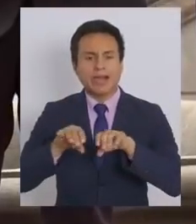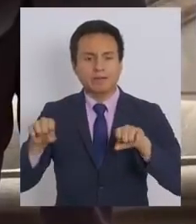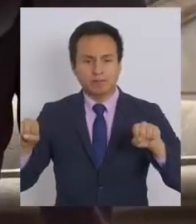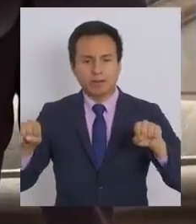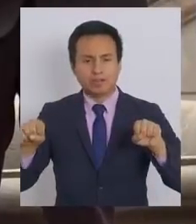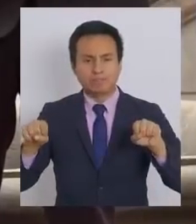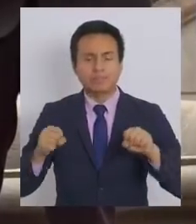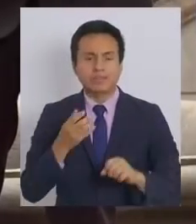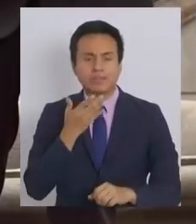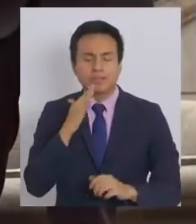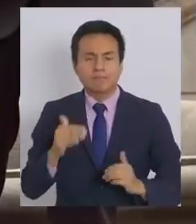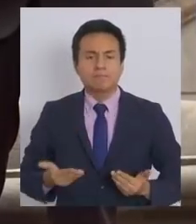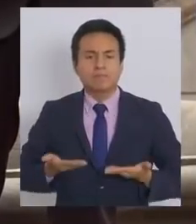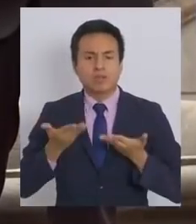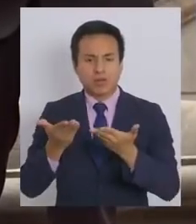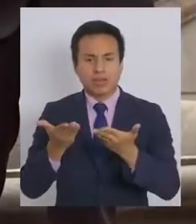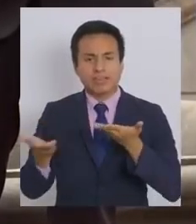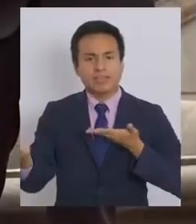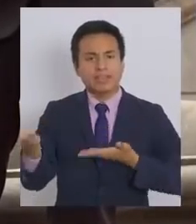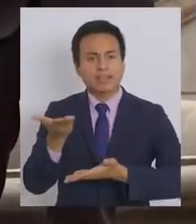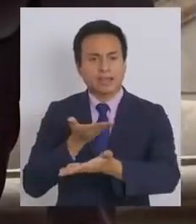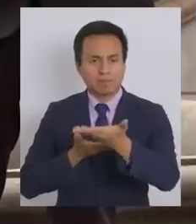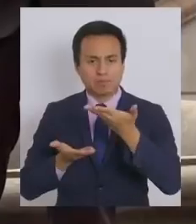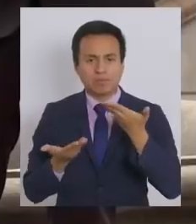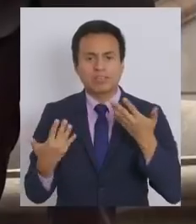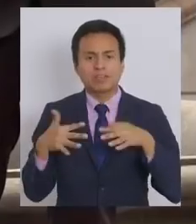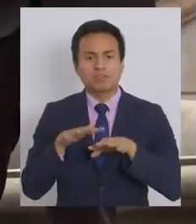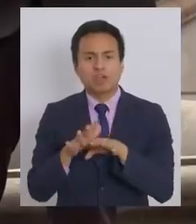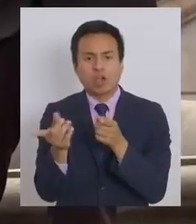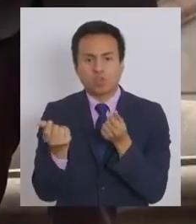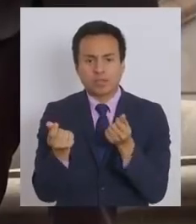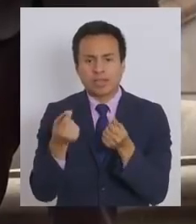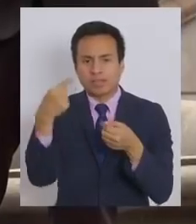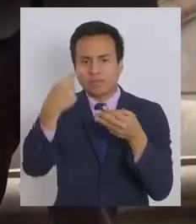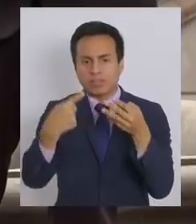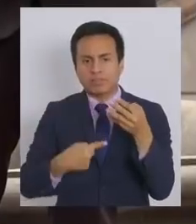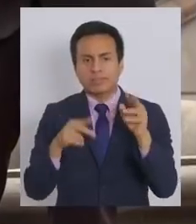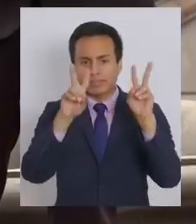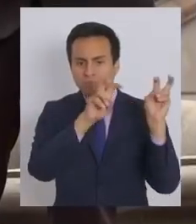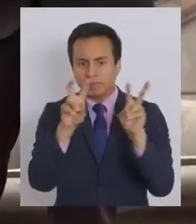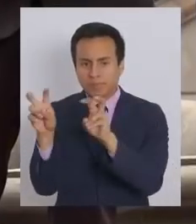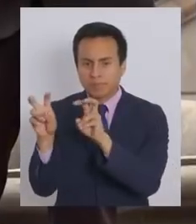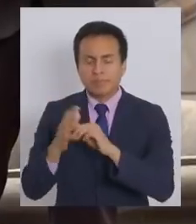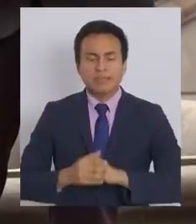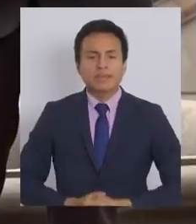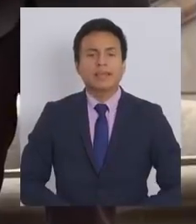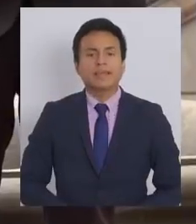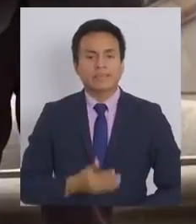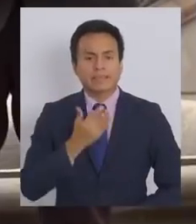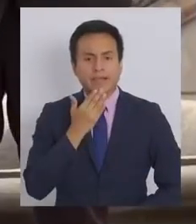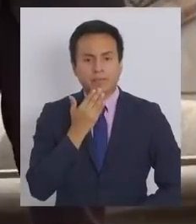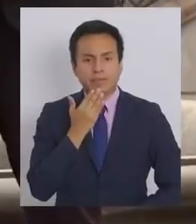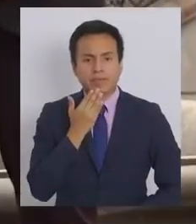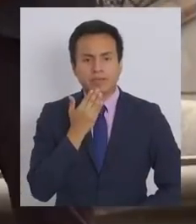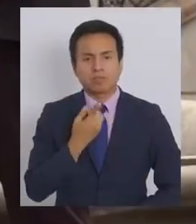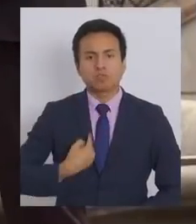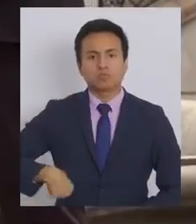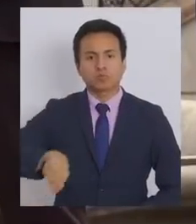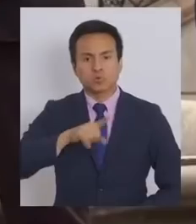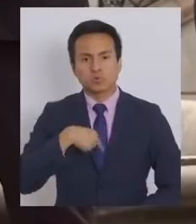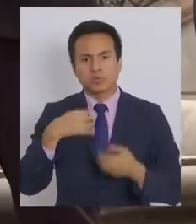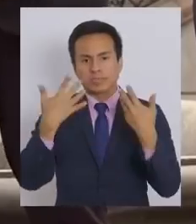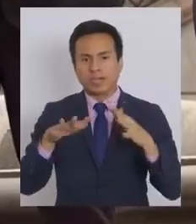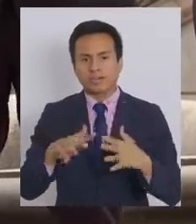que van a mejorar los intercambios y la integración económica en múltiples frentes. También hemos consolidado